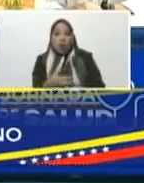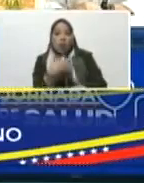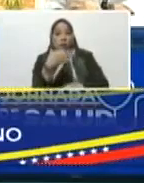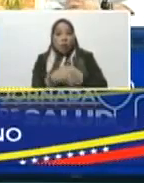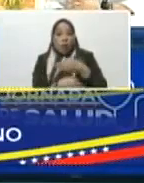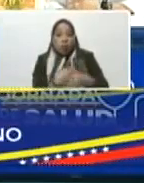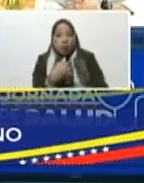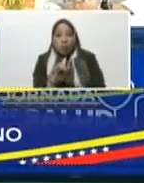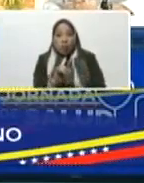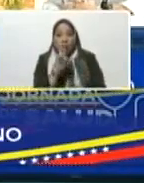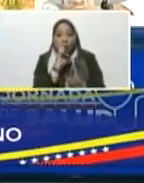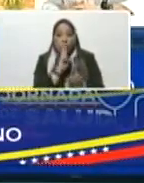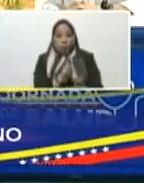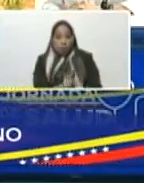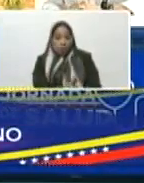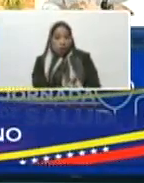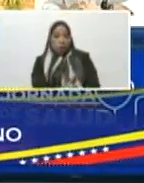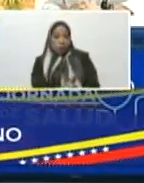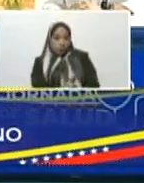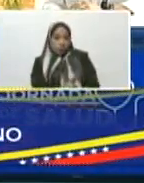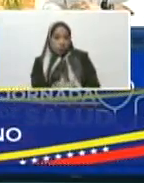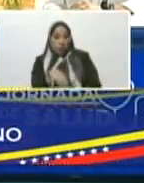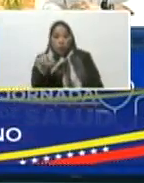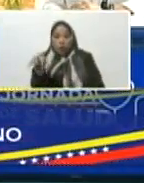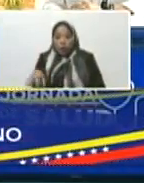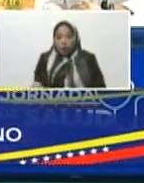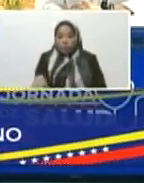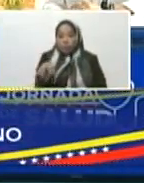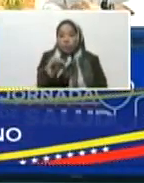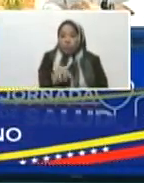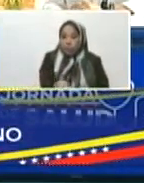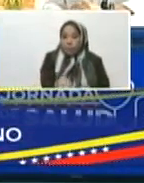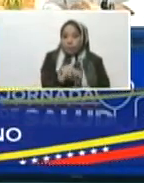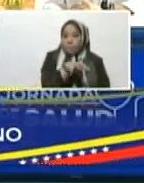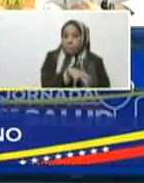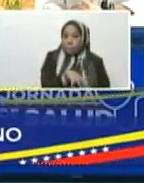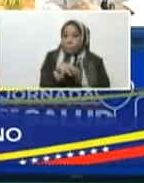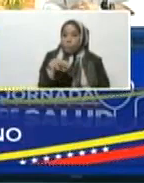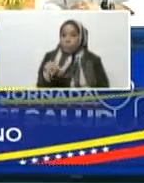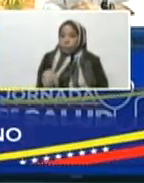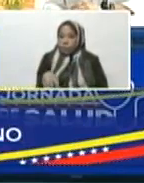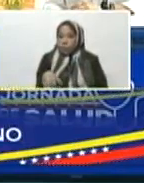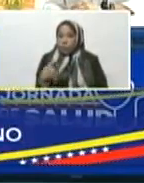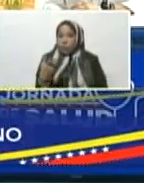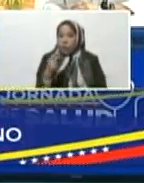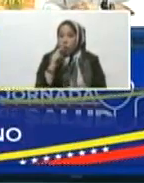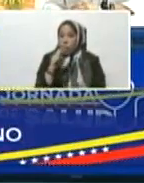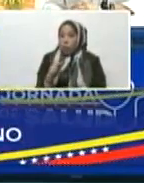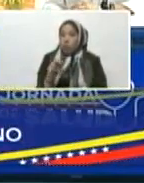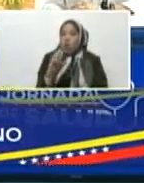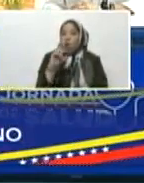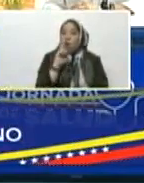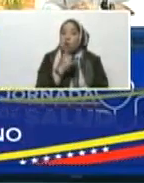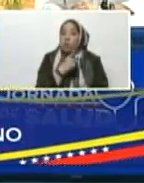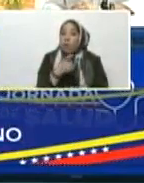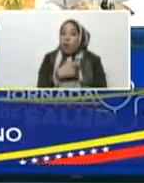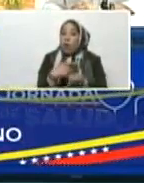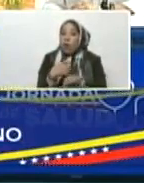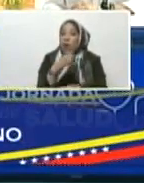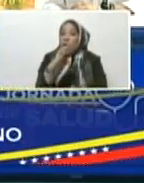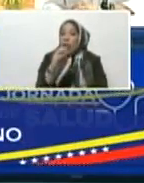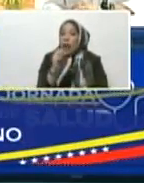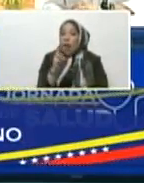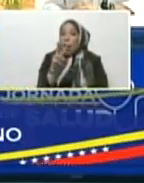aquí tengo los reportes. Estado por estado. Yo recibo este reporte en la mañana, al final de la